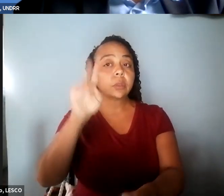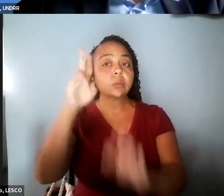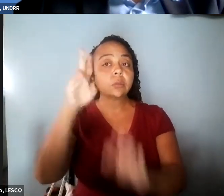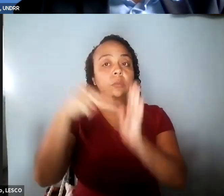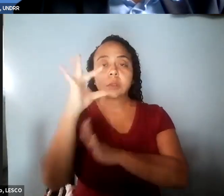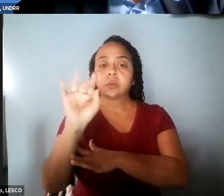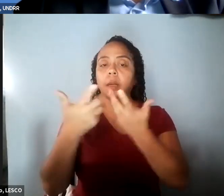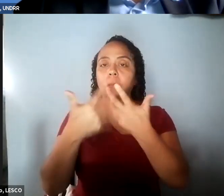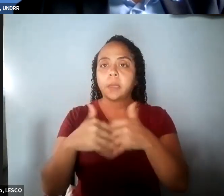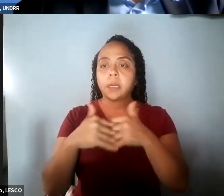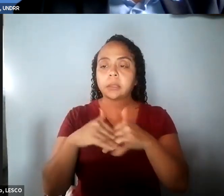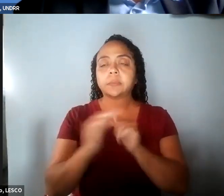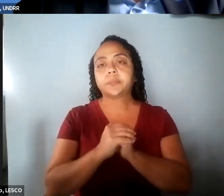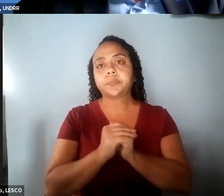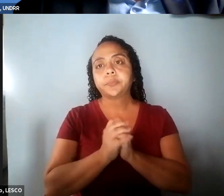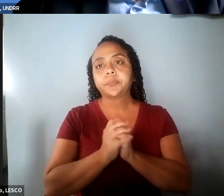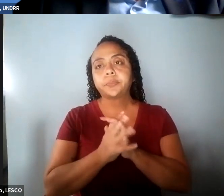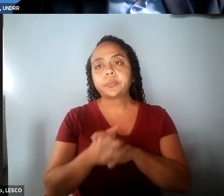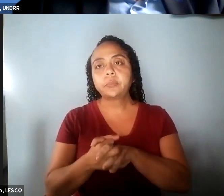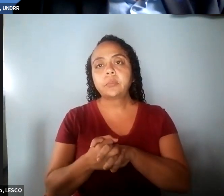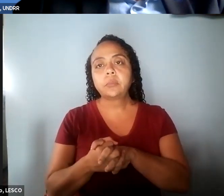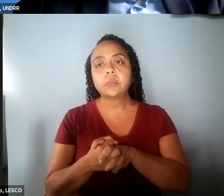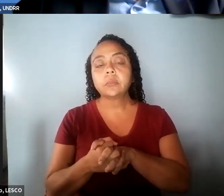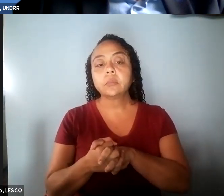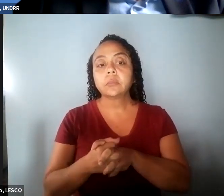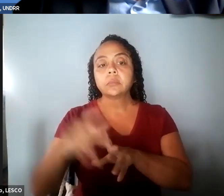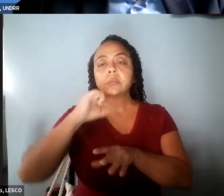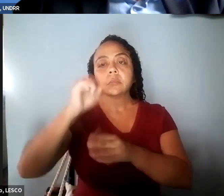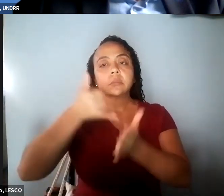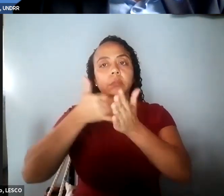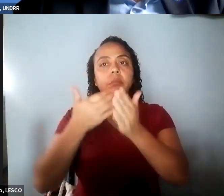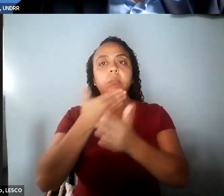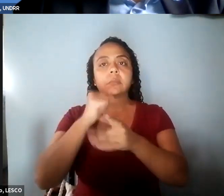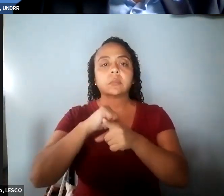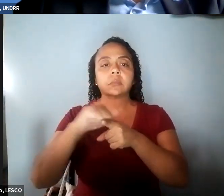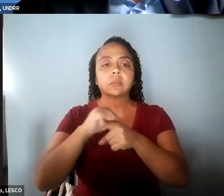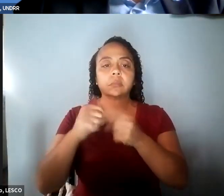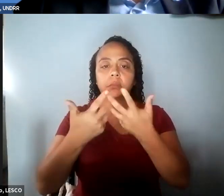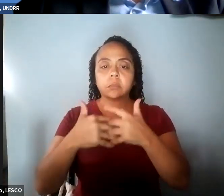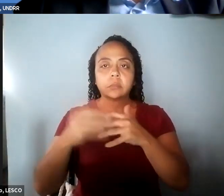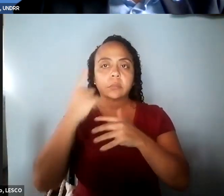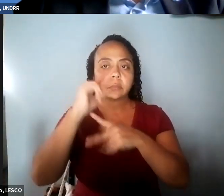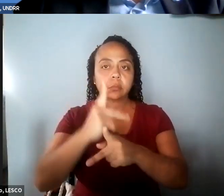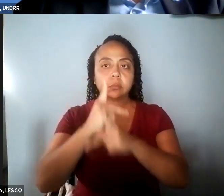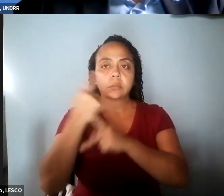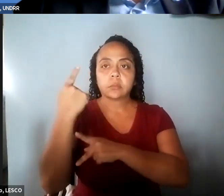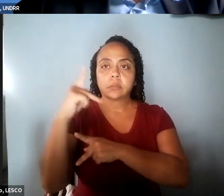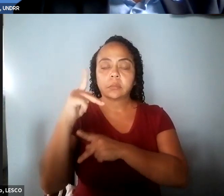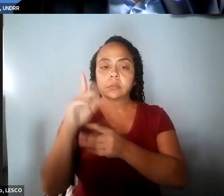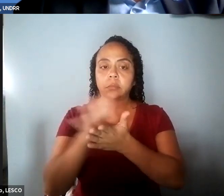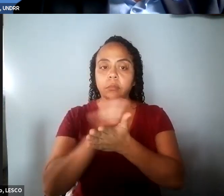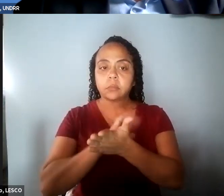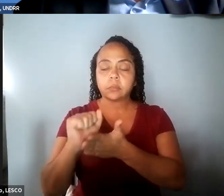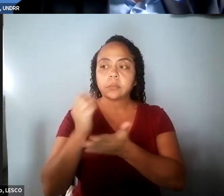en una de las empresas que ganaron el premio a mejores prácticas empresariales para la prevención del riesgo de desastre que